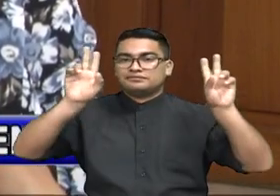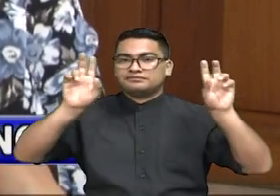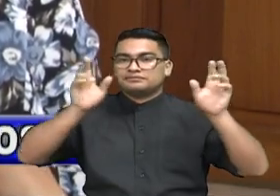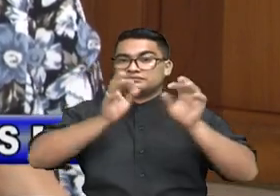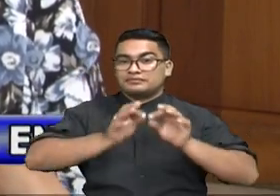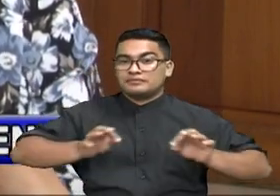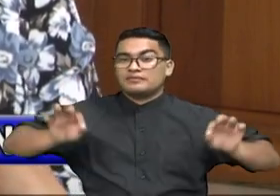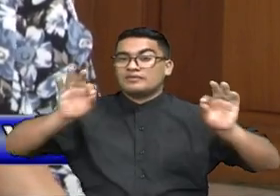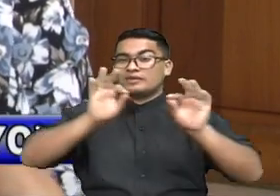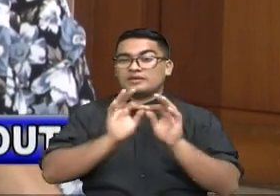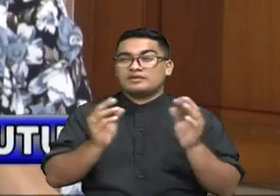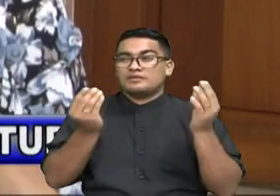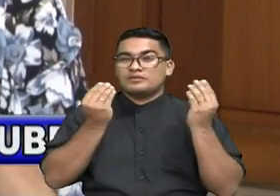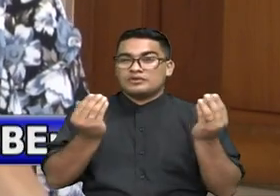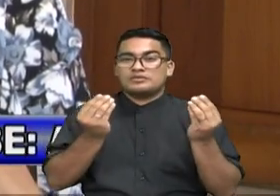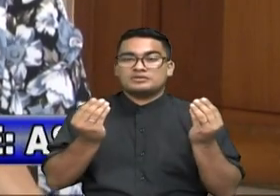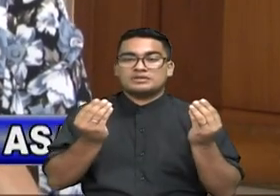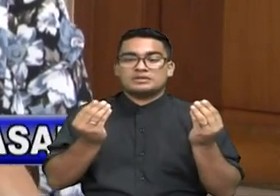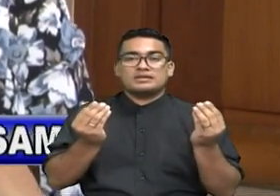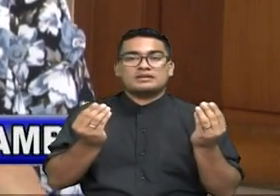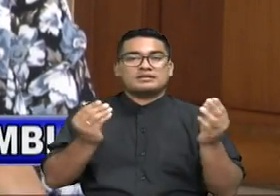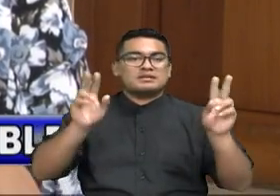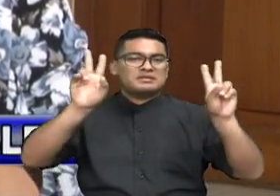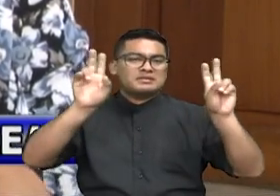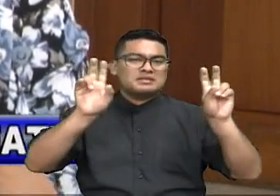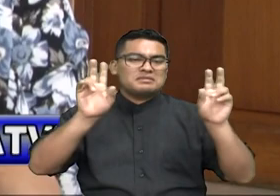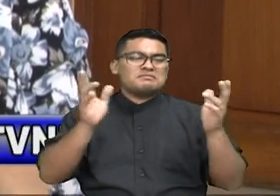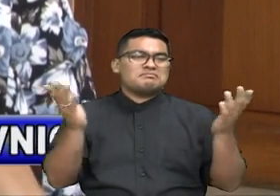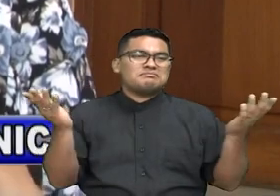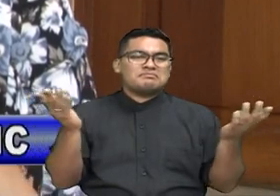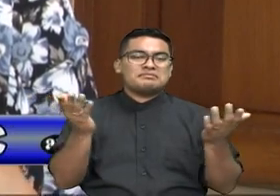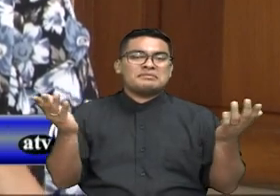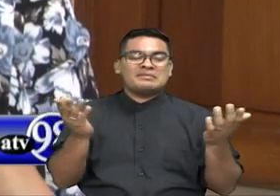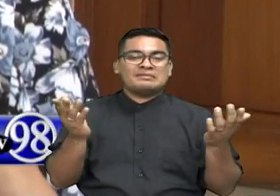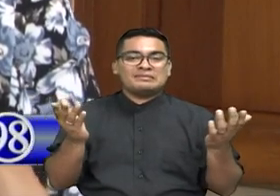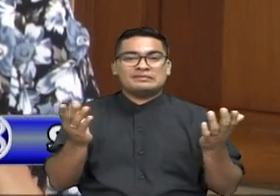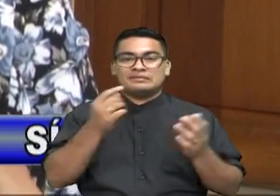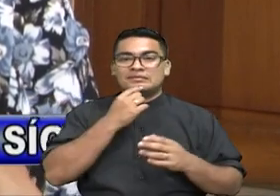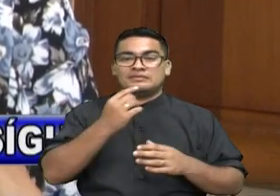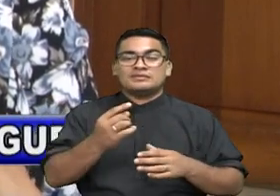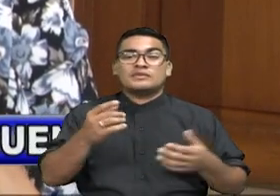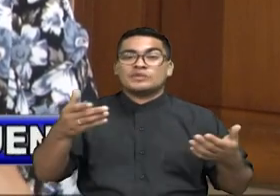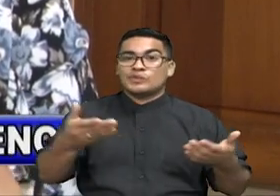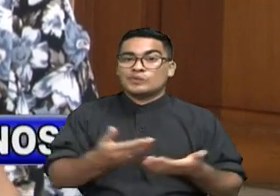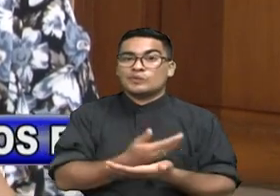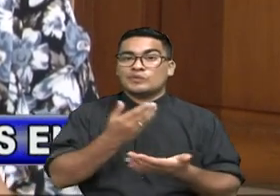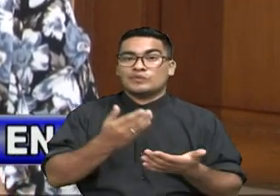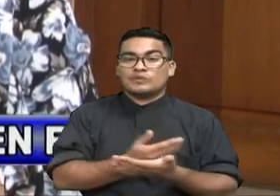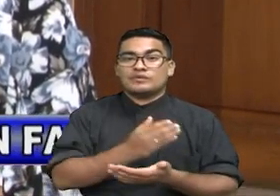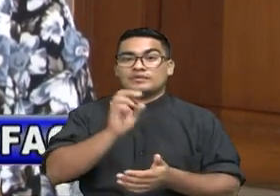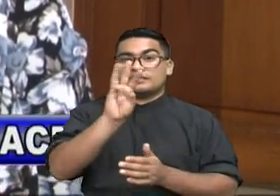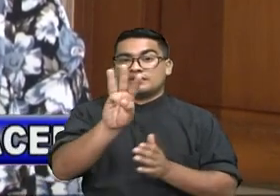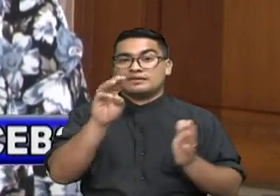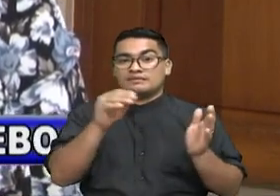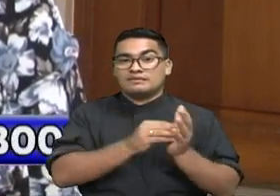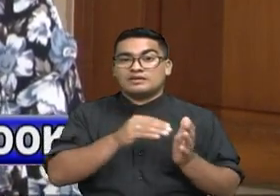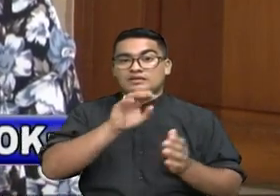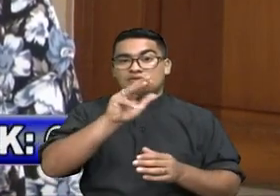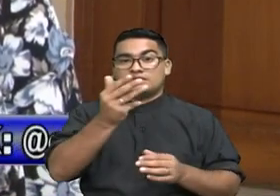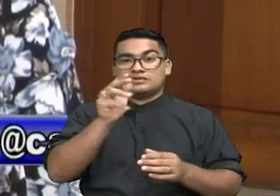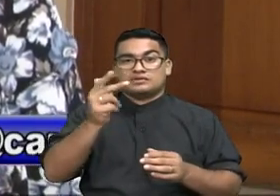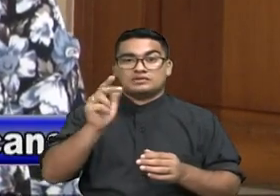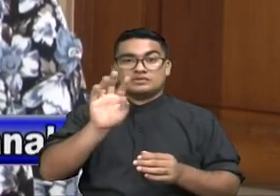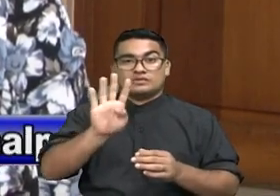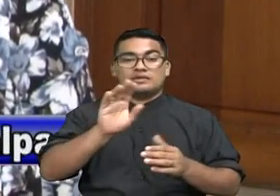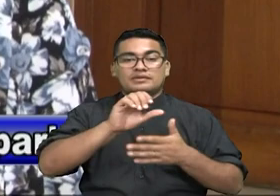manera fundamental los temas relacionados con la actualización de